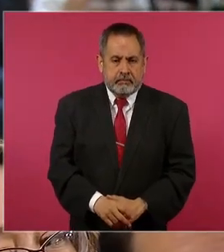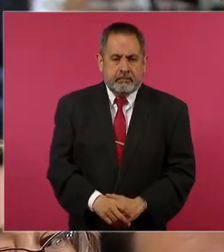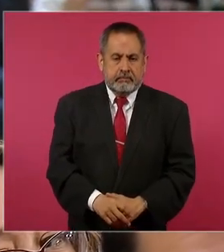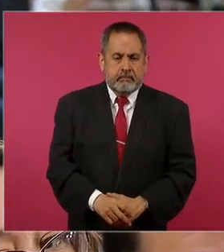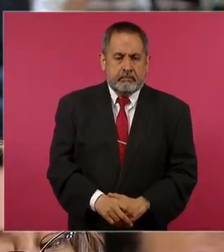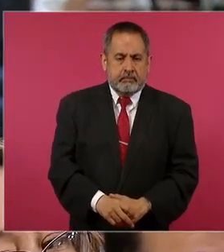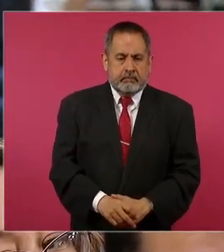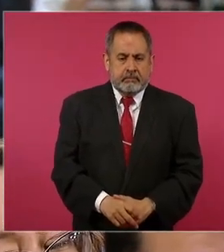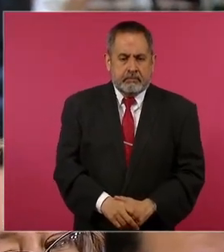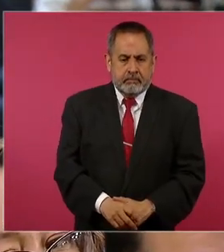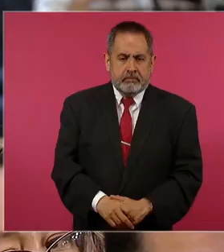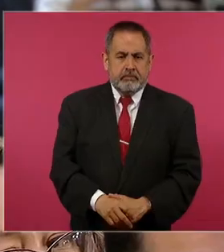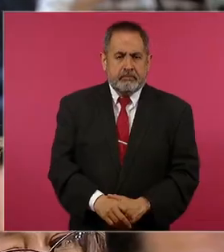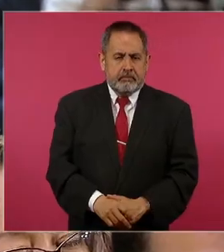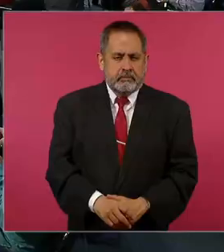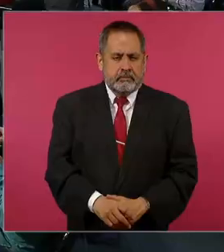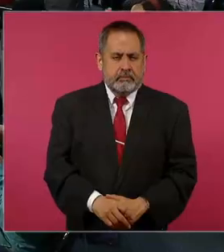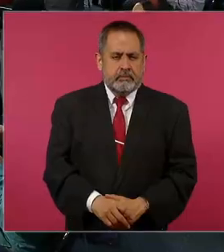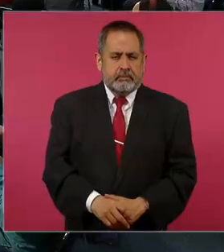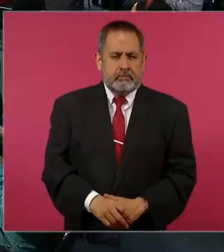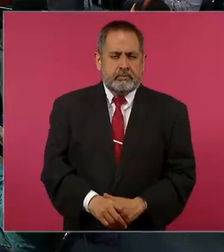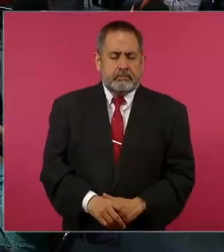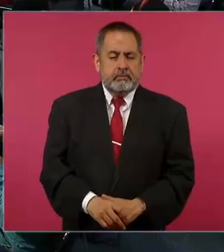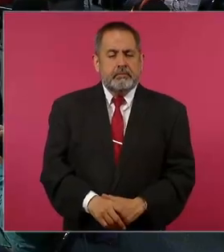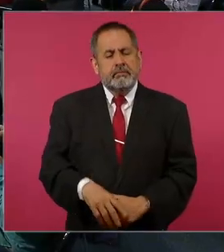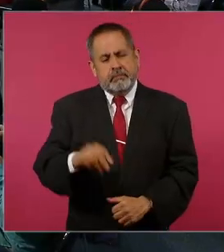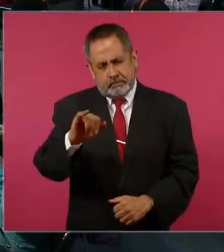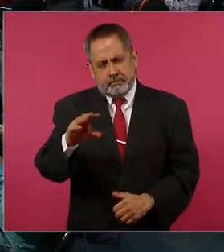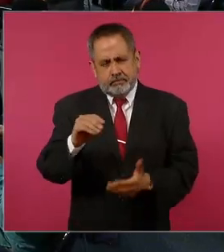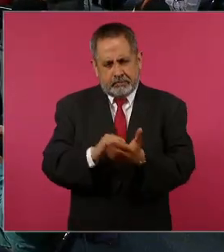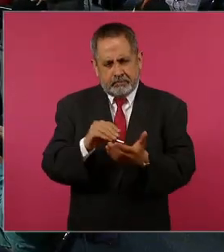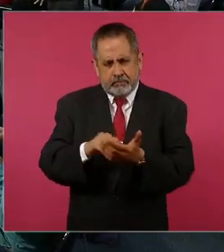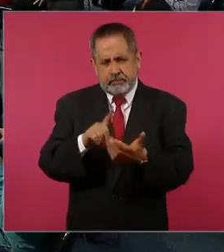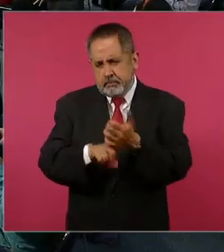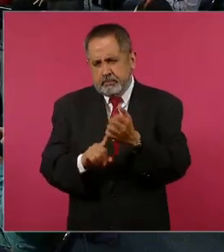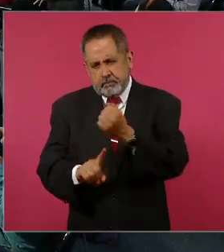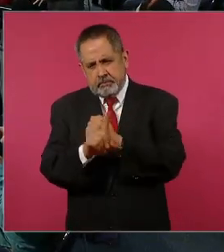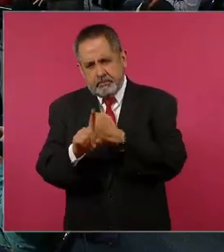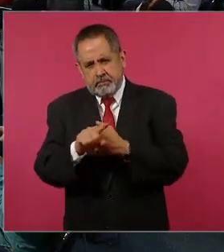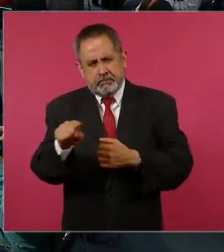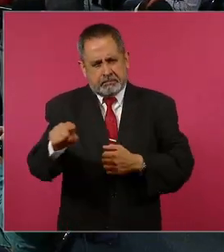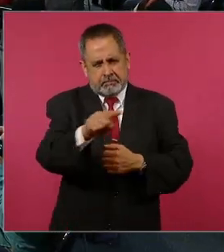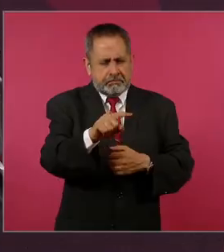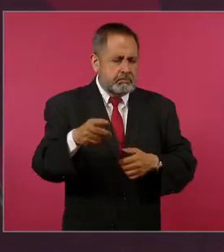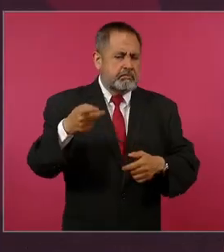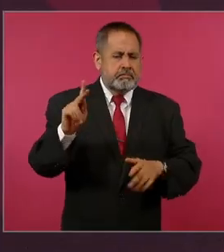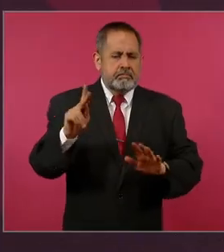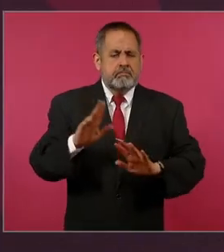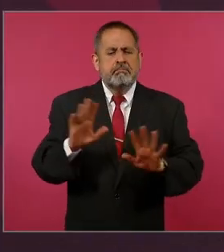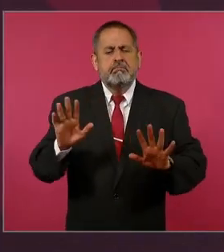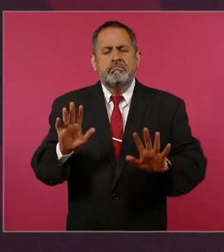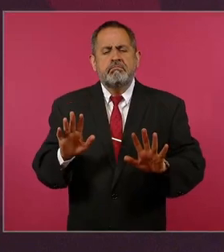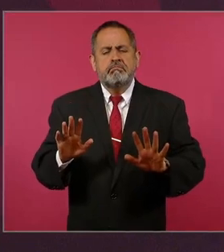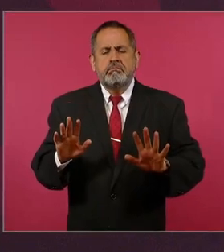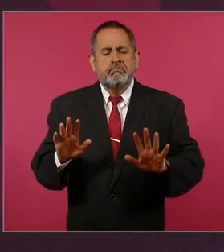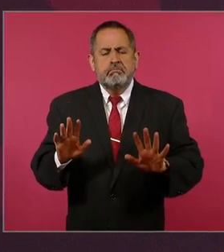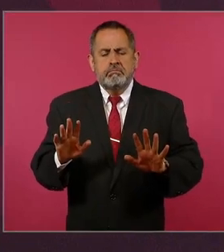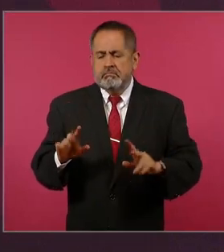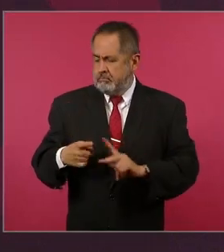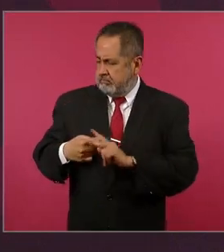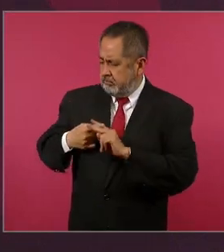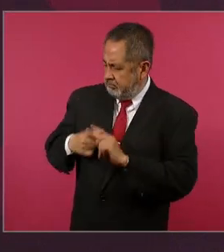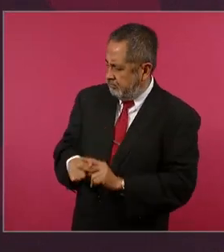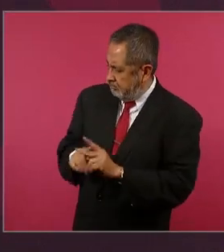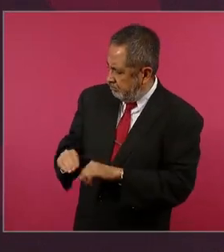la primera. Pues sí, todavía hay problemas, pero ya se sentaron las